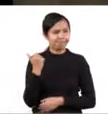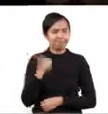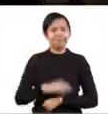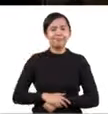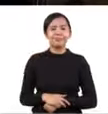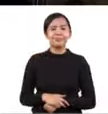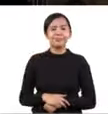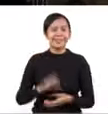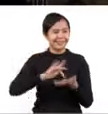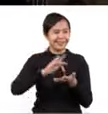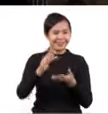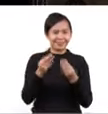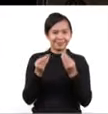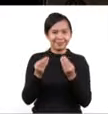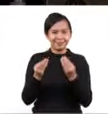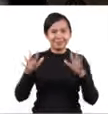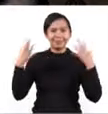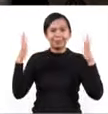gracias.